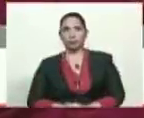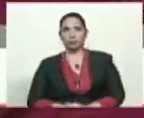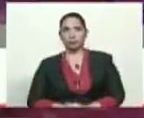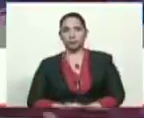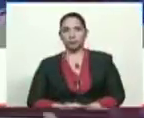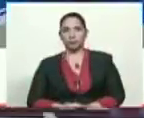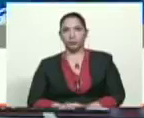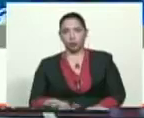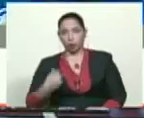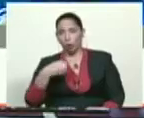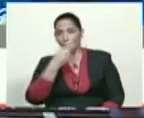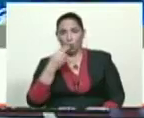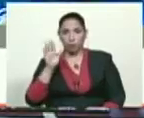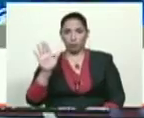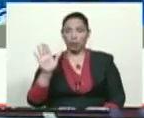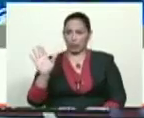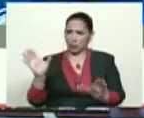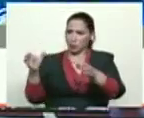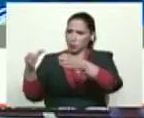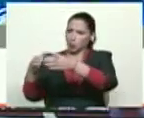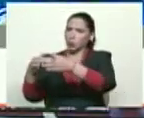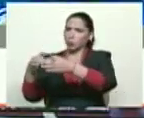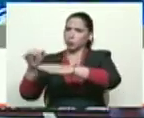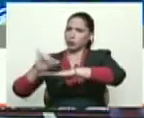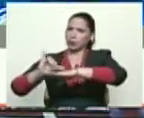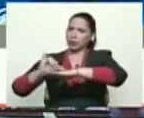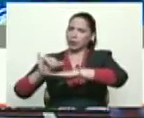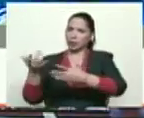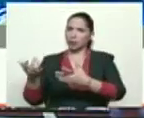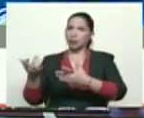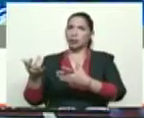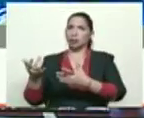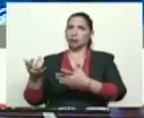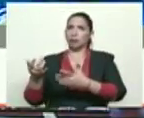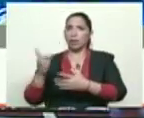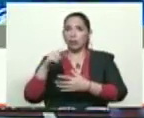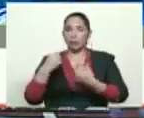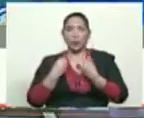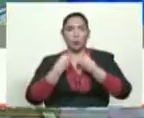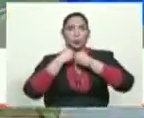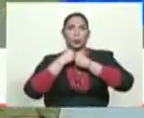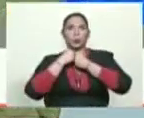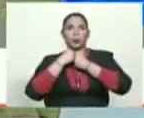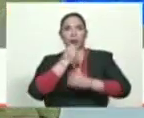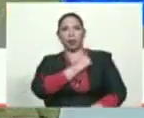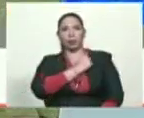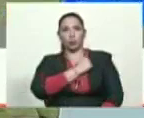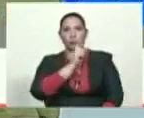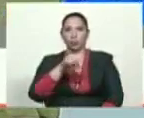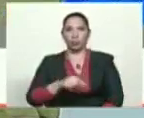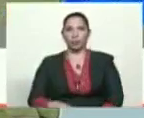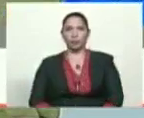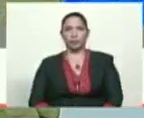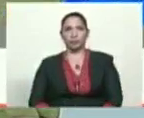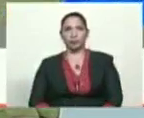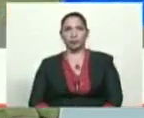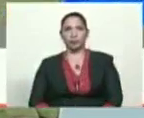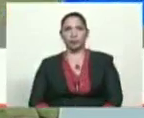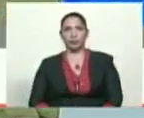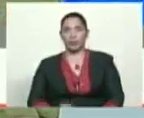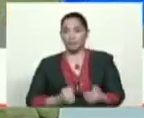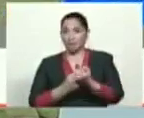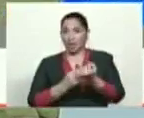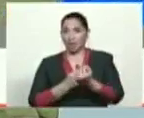y me he comprometido con ellos y con la oscura de base católico la oscura de base